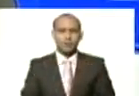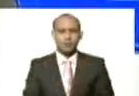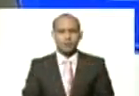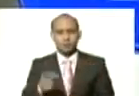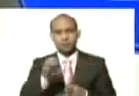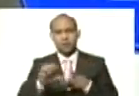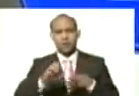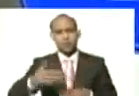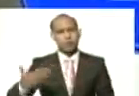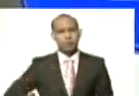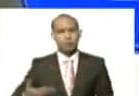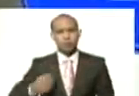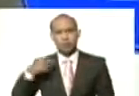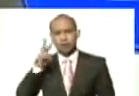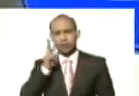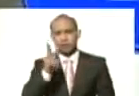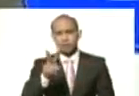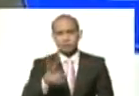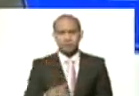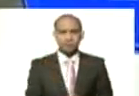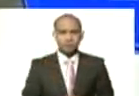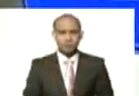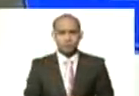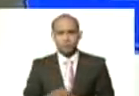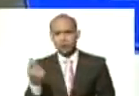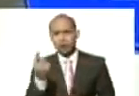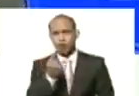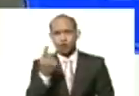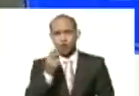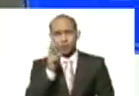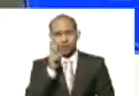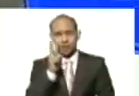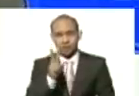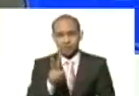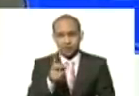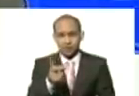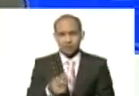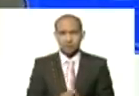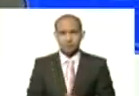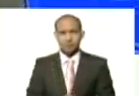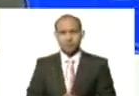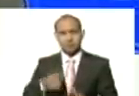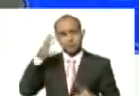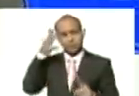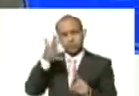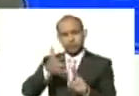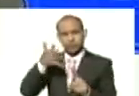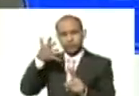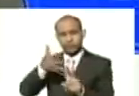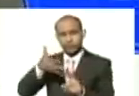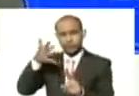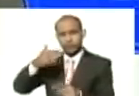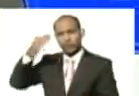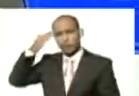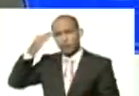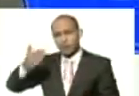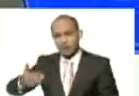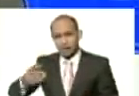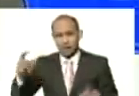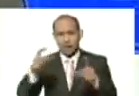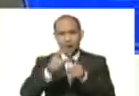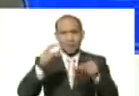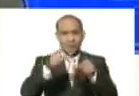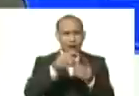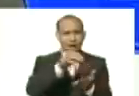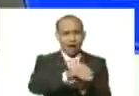elemento importante que vi, no solamente fíjense ustedes, la doctrina, el concepto estratégico,